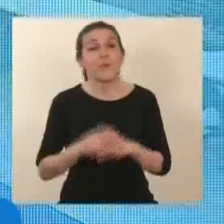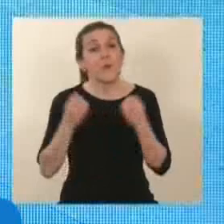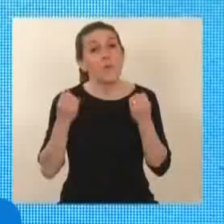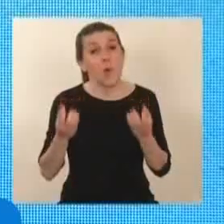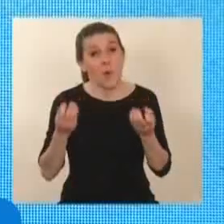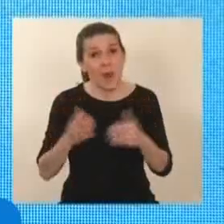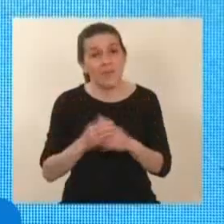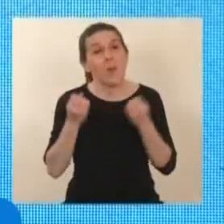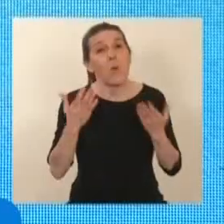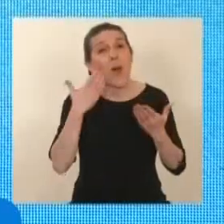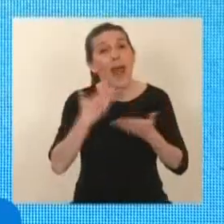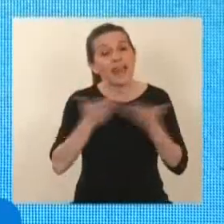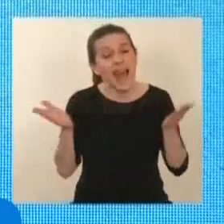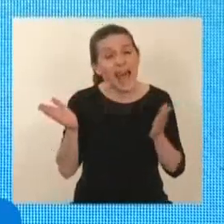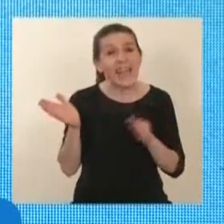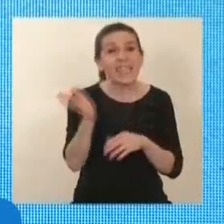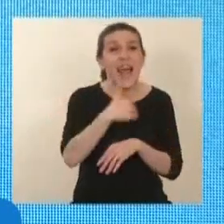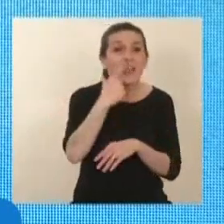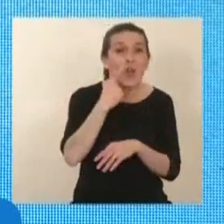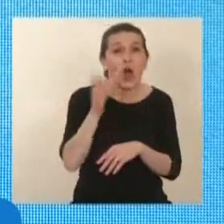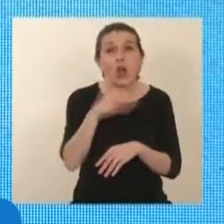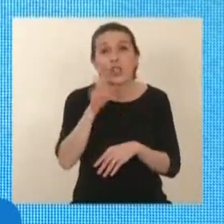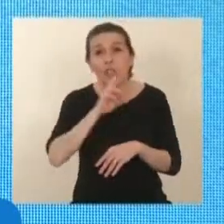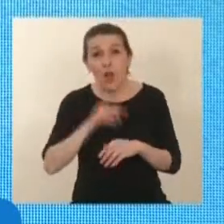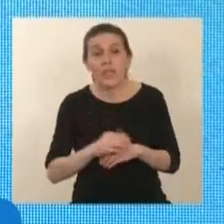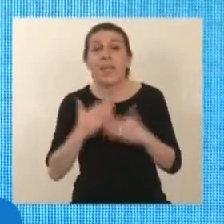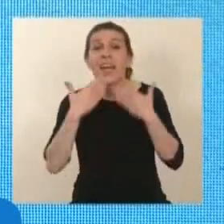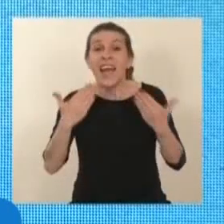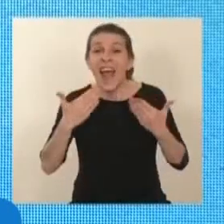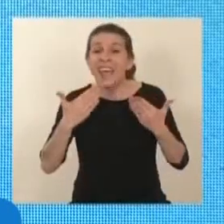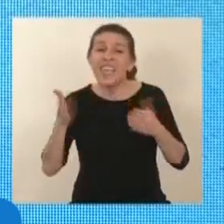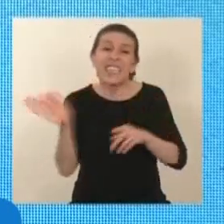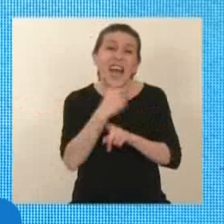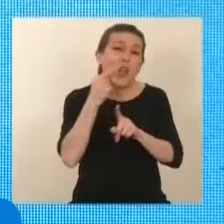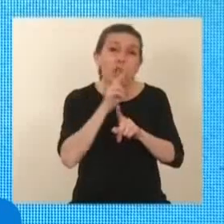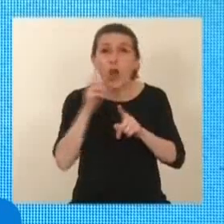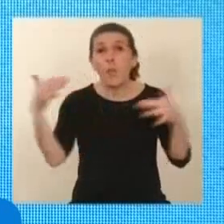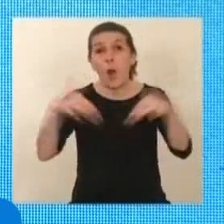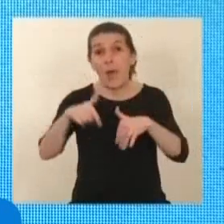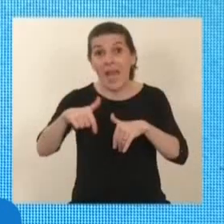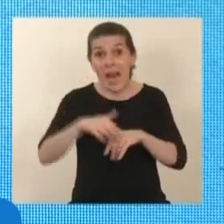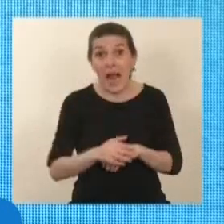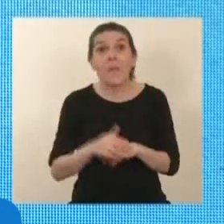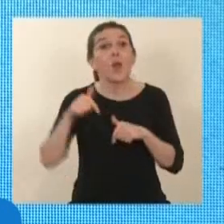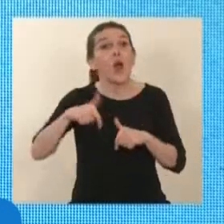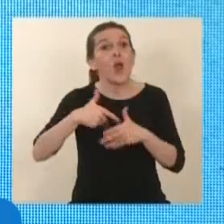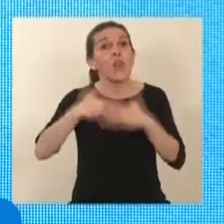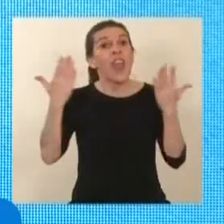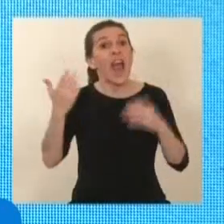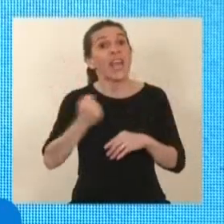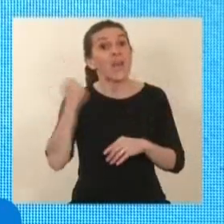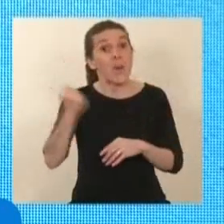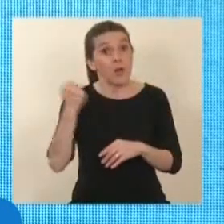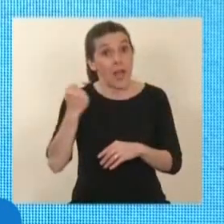bien. Buenas tardes a todos y todas. Gracias a todos y todas por estar aquí. Es un día muy